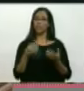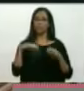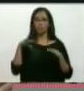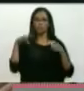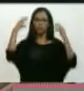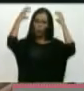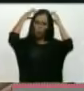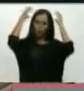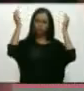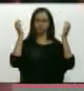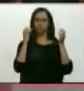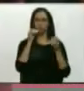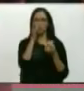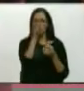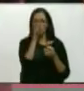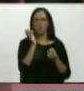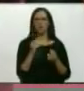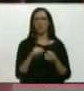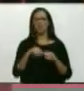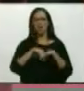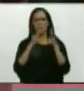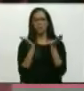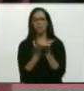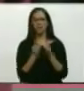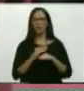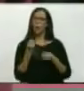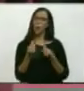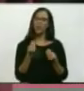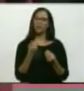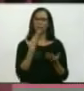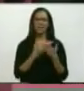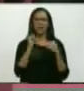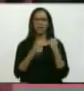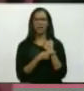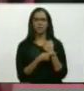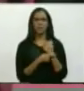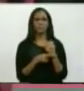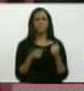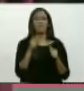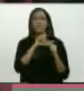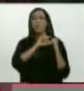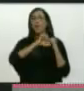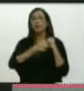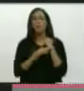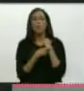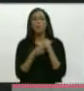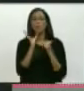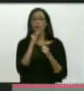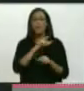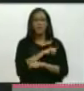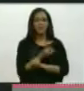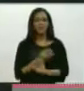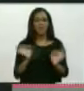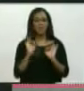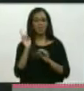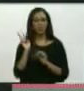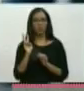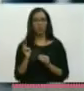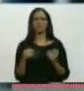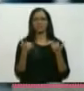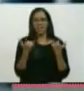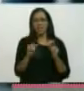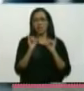a solicitarle a Juan Guaidó la extradición de Aída Merlano si no tiene ni siquiera el poder de nada en Venezuela? Y ha llegado al punto de que los